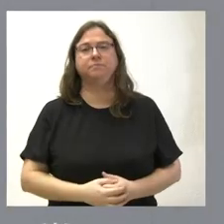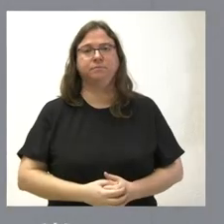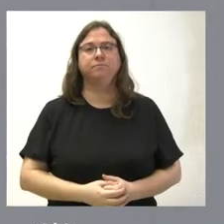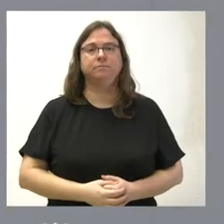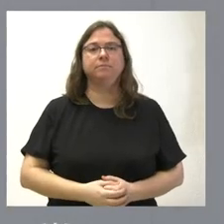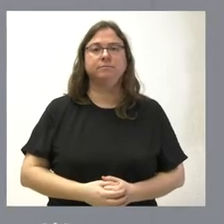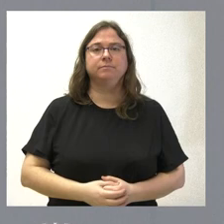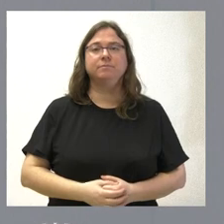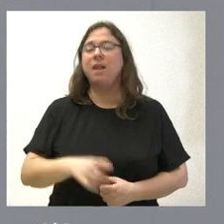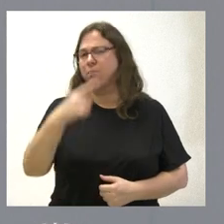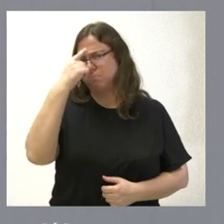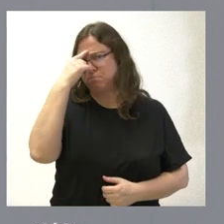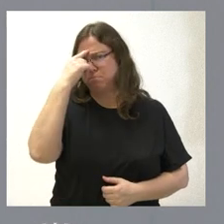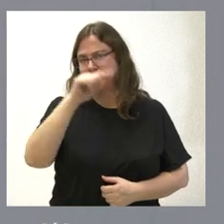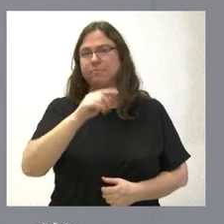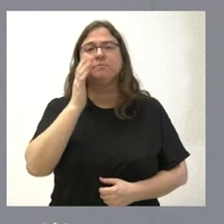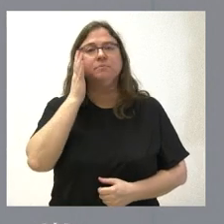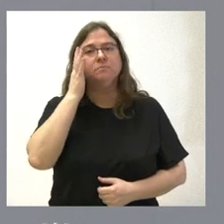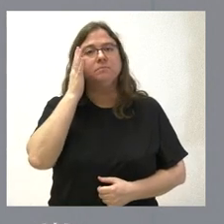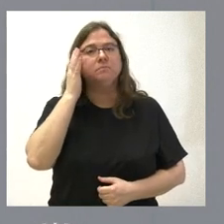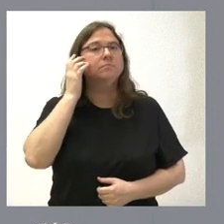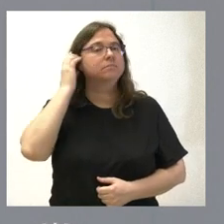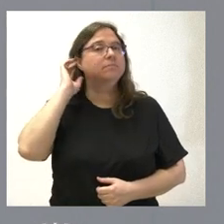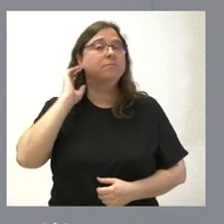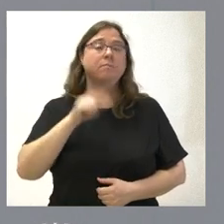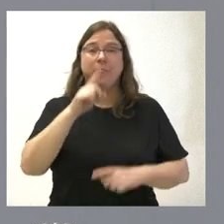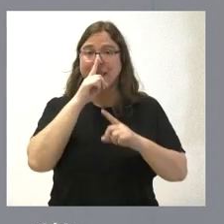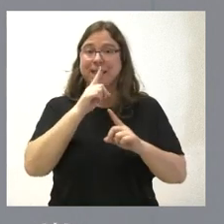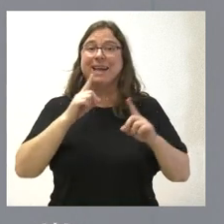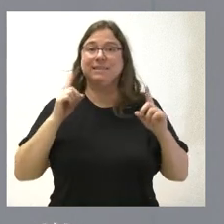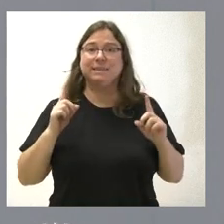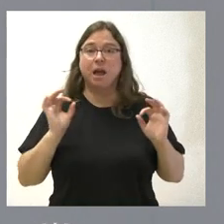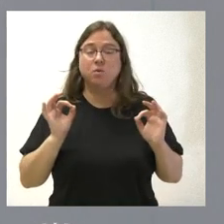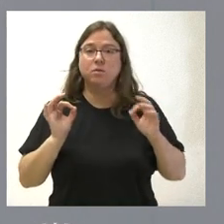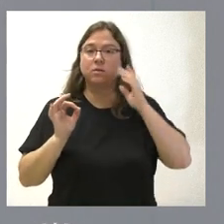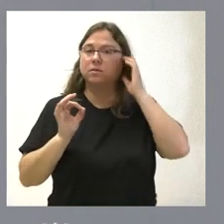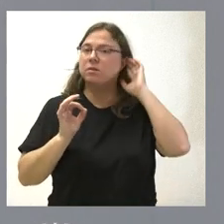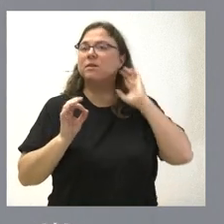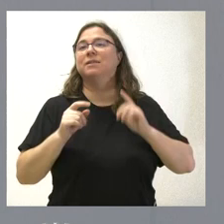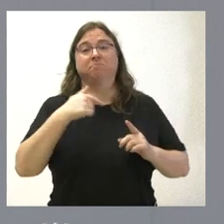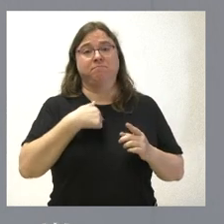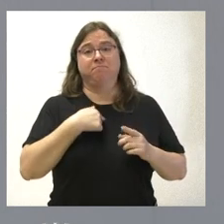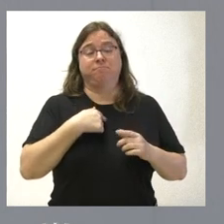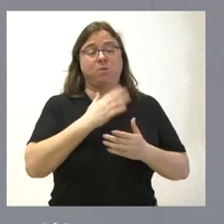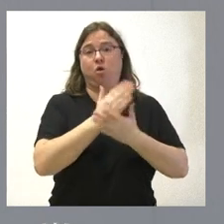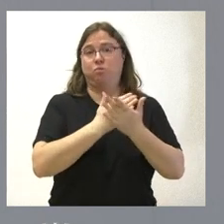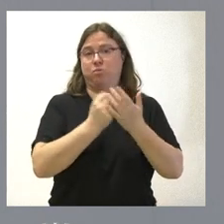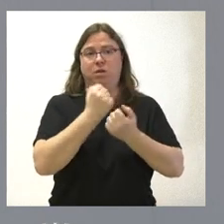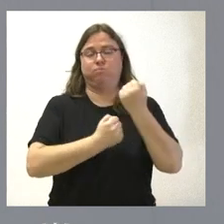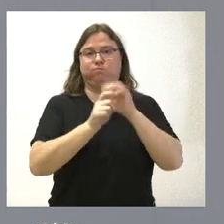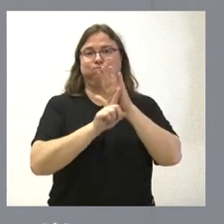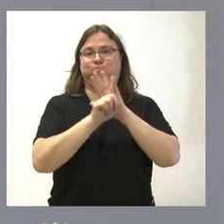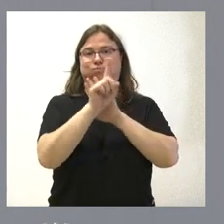sí saben ustedes que en este año básicamente el crecimiento de nuestra comunidad Autónoma se ha sustentado en